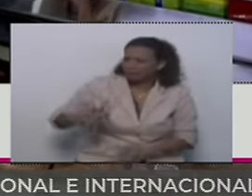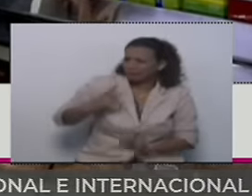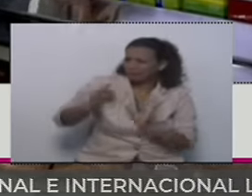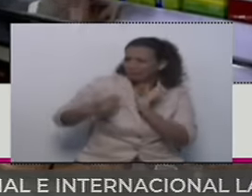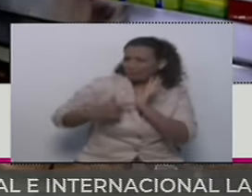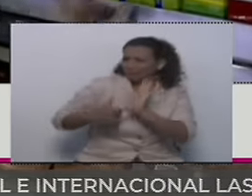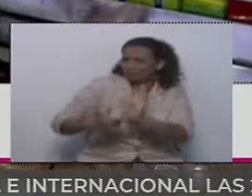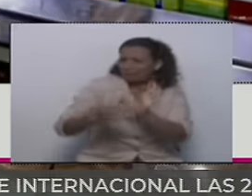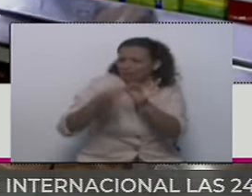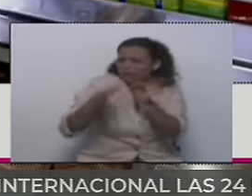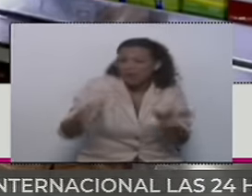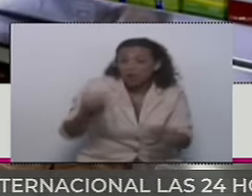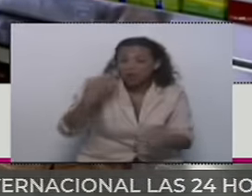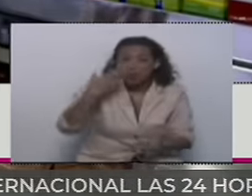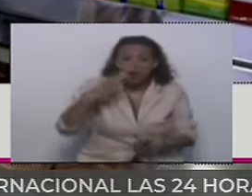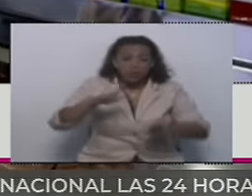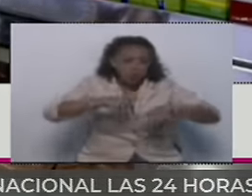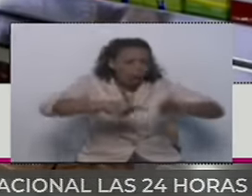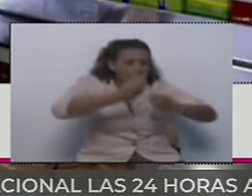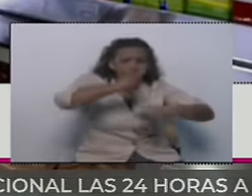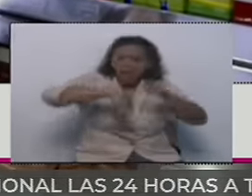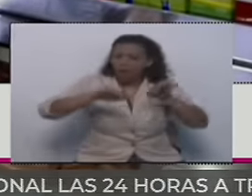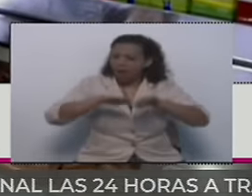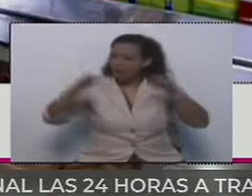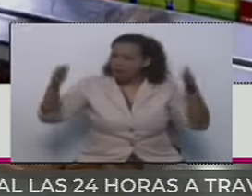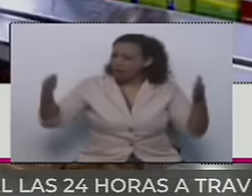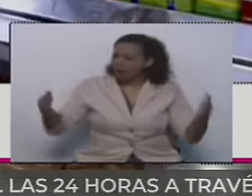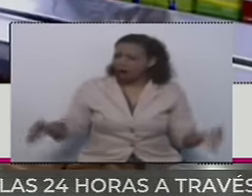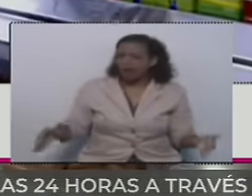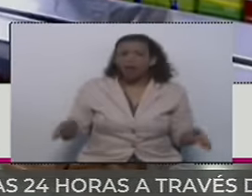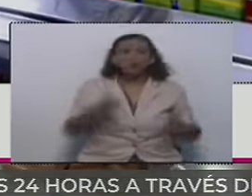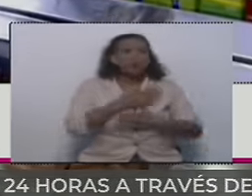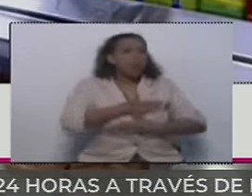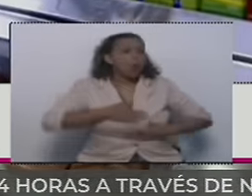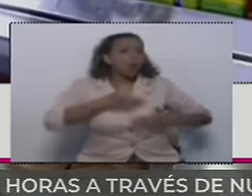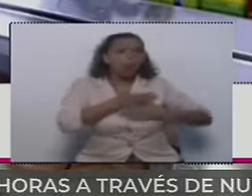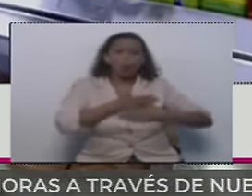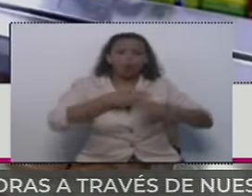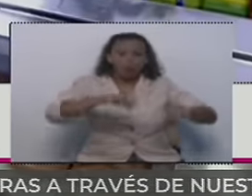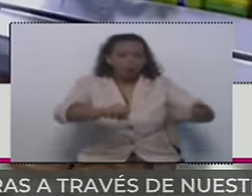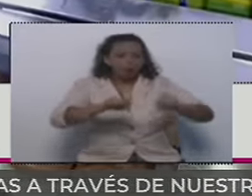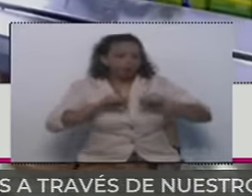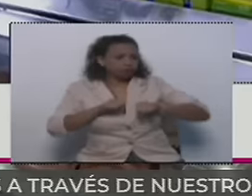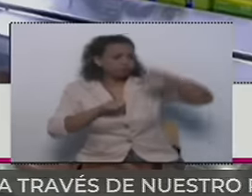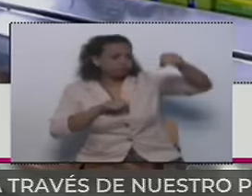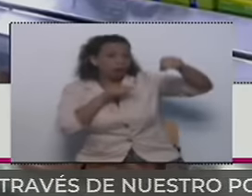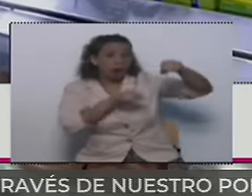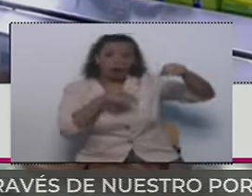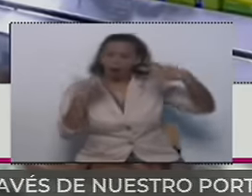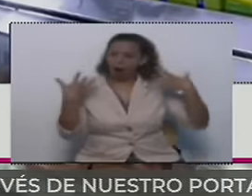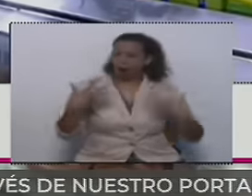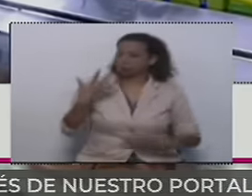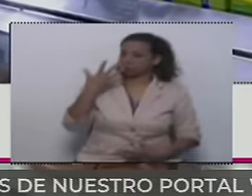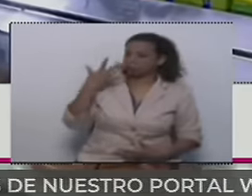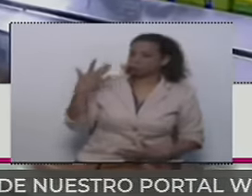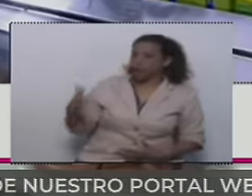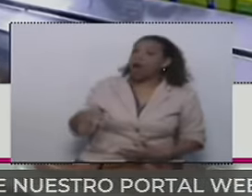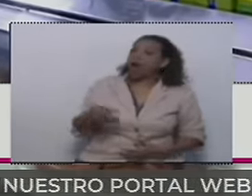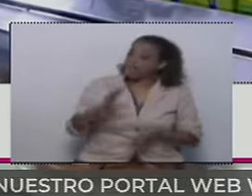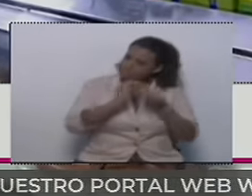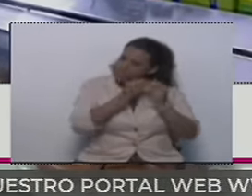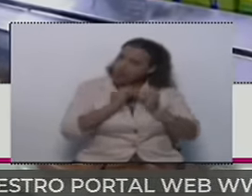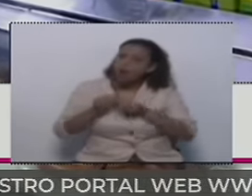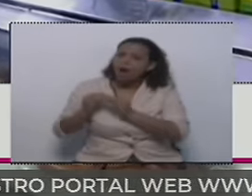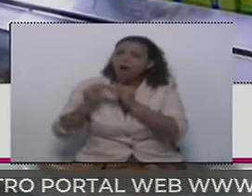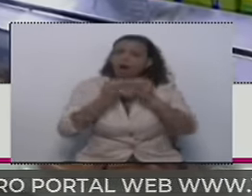exposición. Imagínate tú con tu abasto, tu bodega, ahí en la comunidad con tremenda nevera. Ah, entonces tenemos que ir